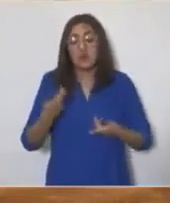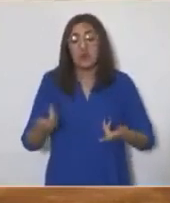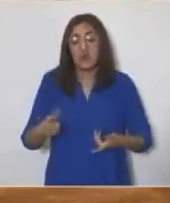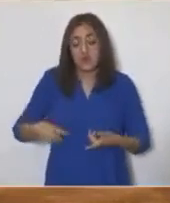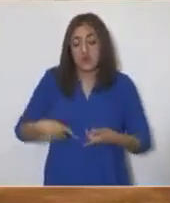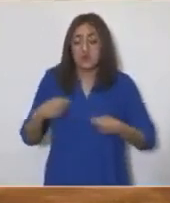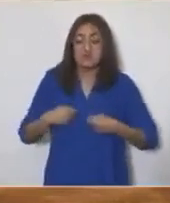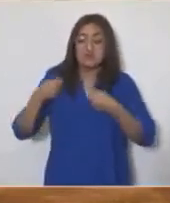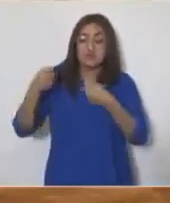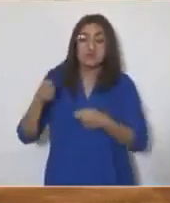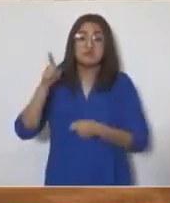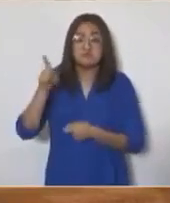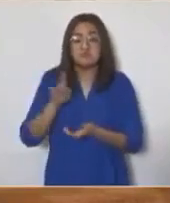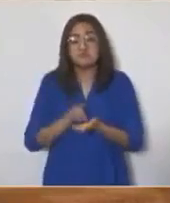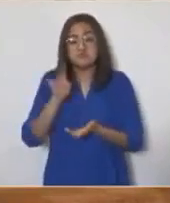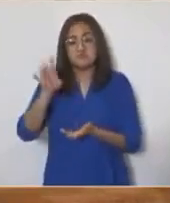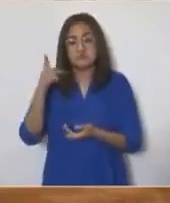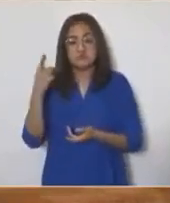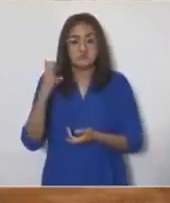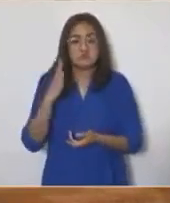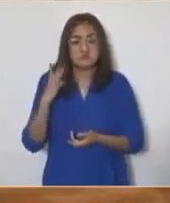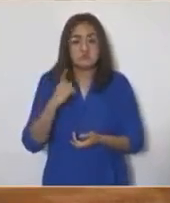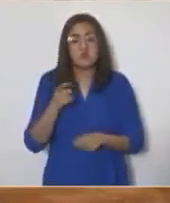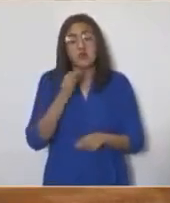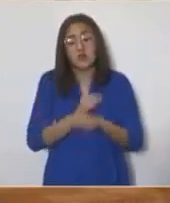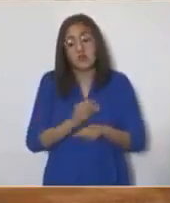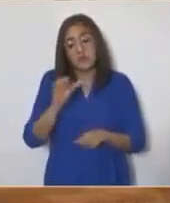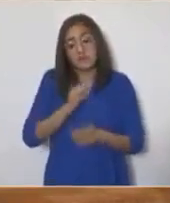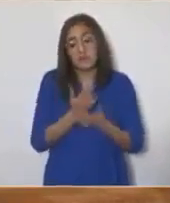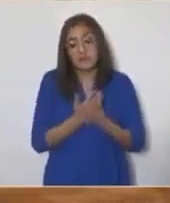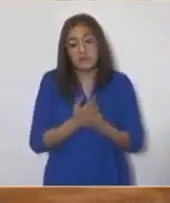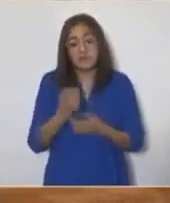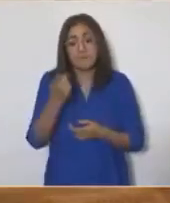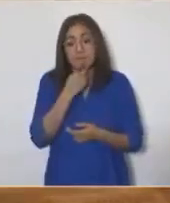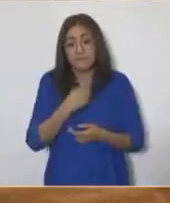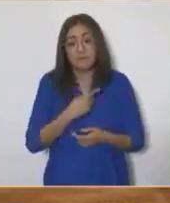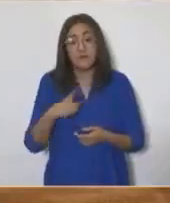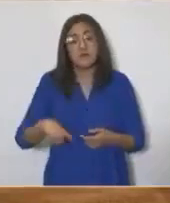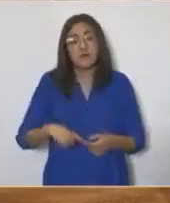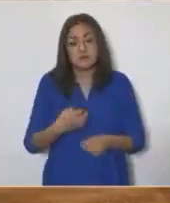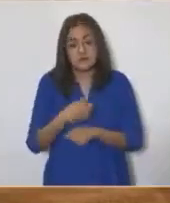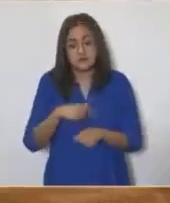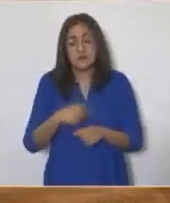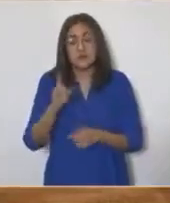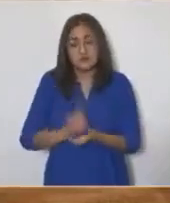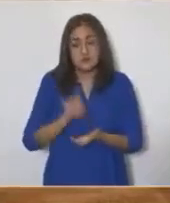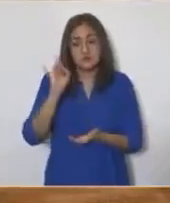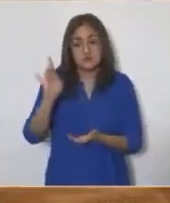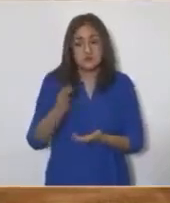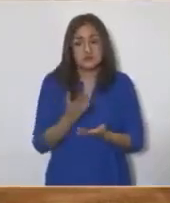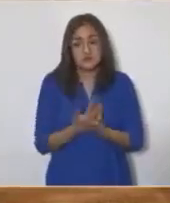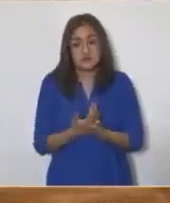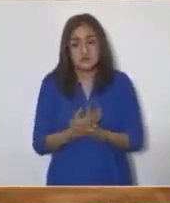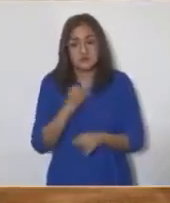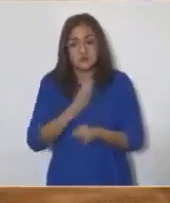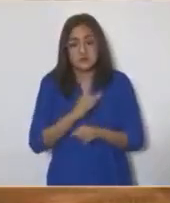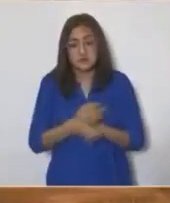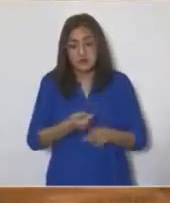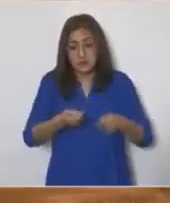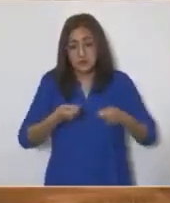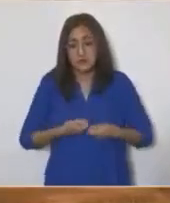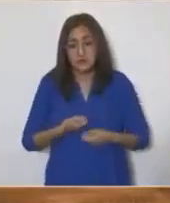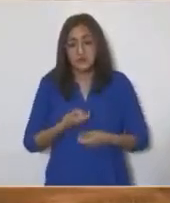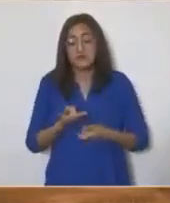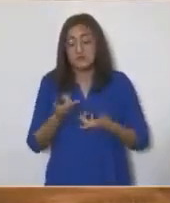gobierno las envíe y yo espero que hoy mismo el gobierno del Estado envíe esto que